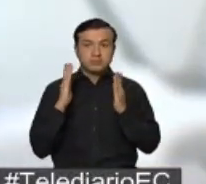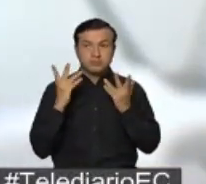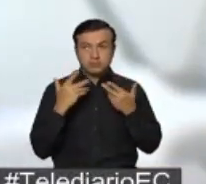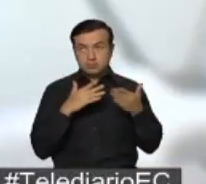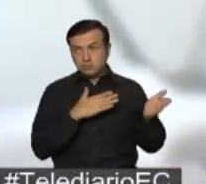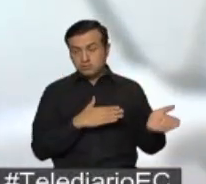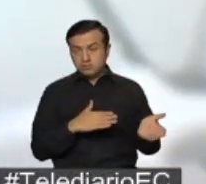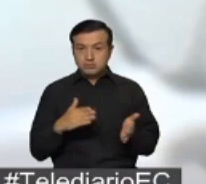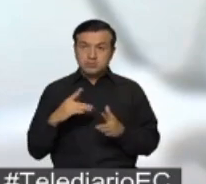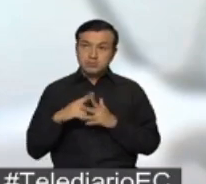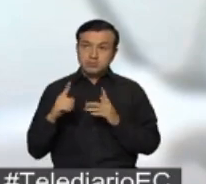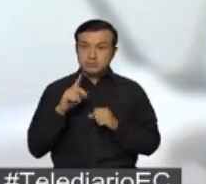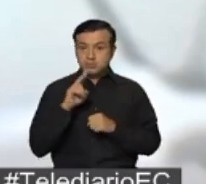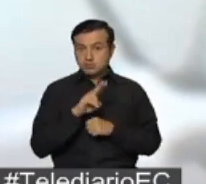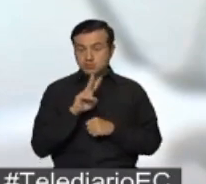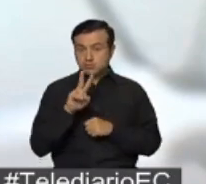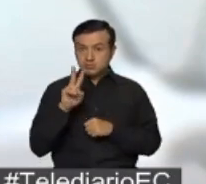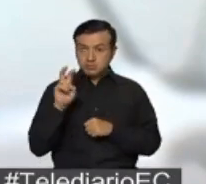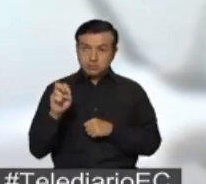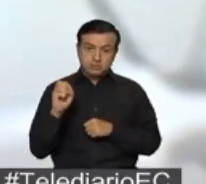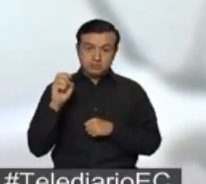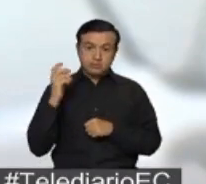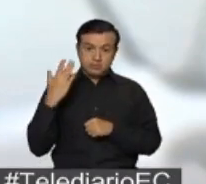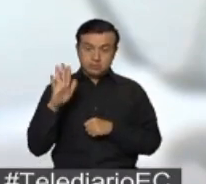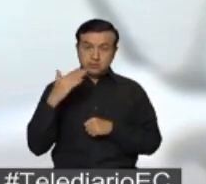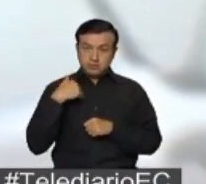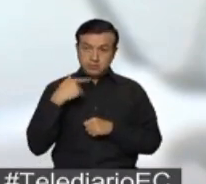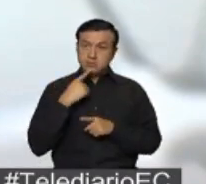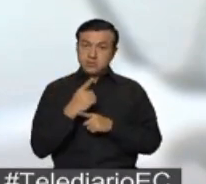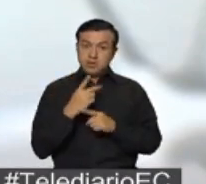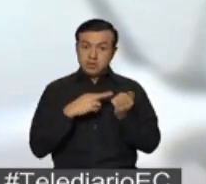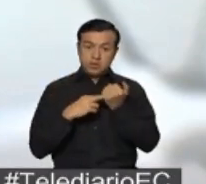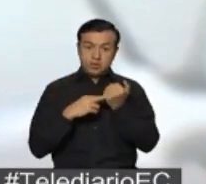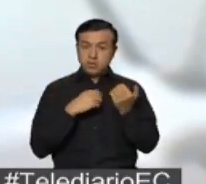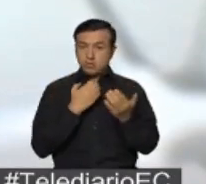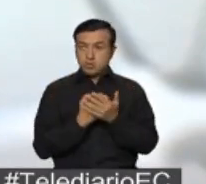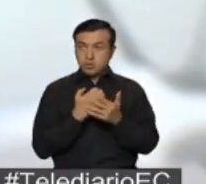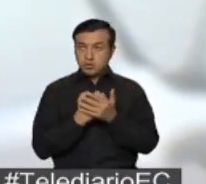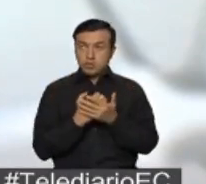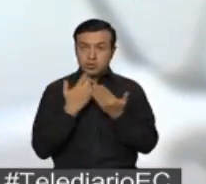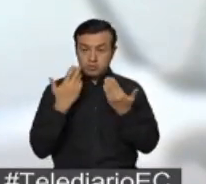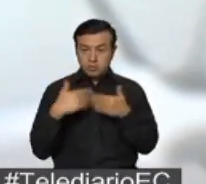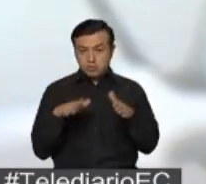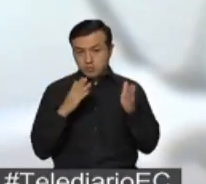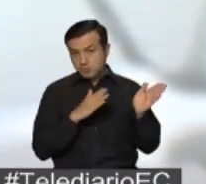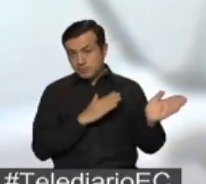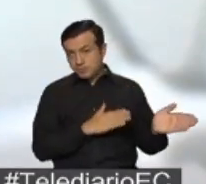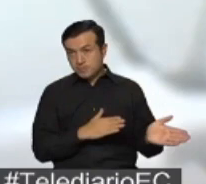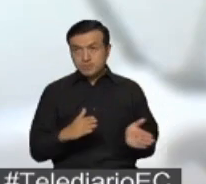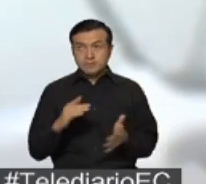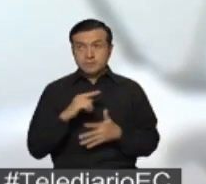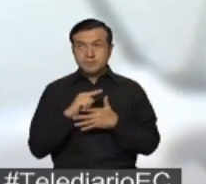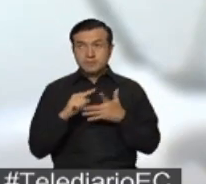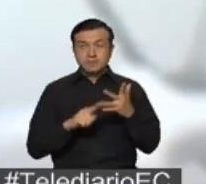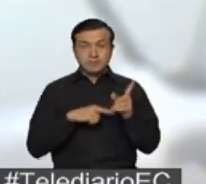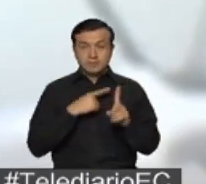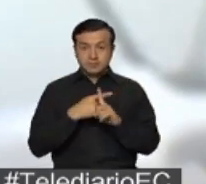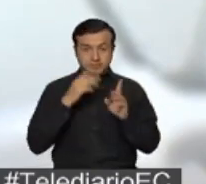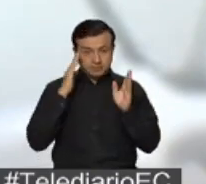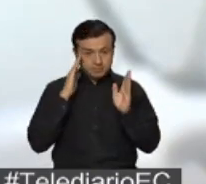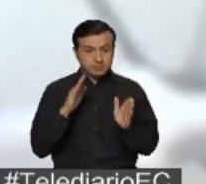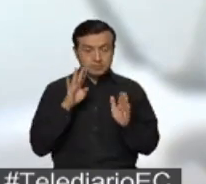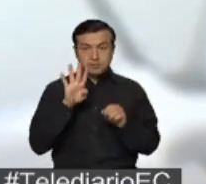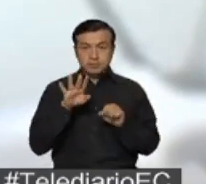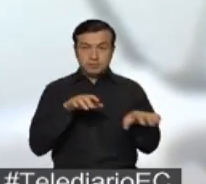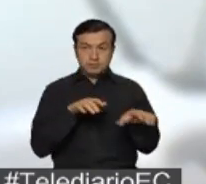pero estas 220 cuentan ya con recursos económicos de conaf y pge y tienen esta focalización estas